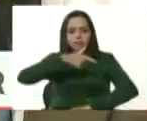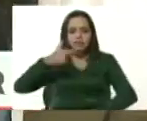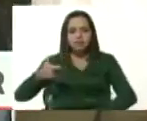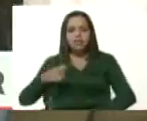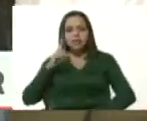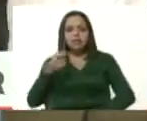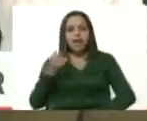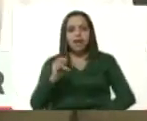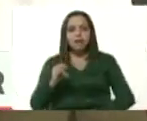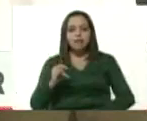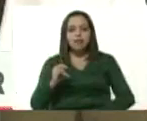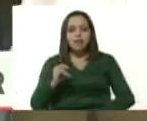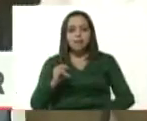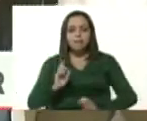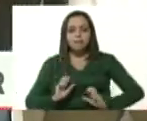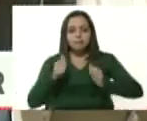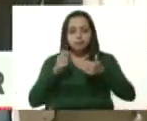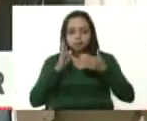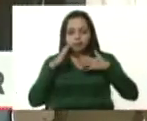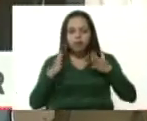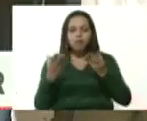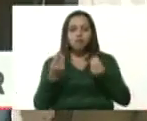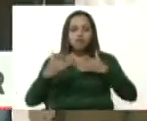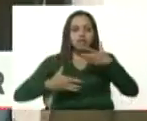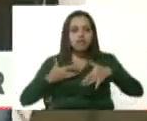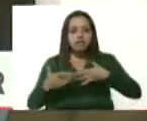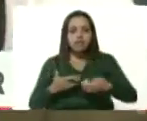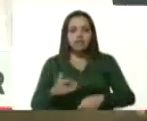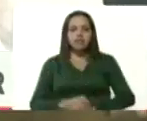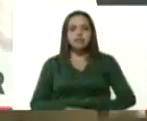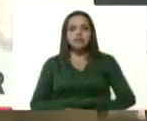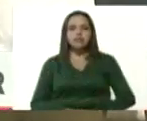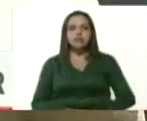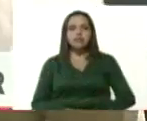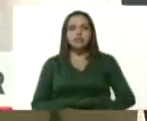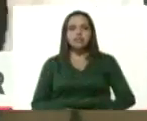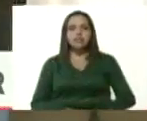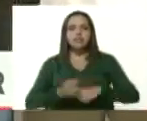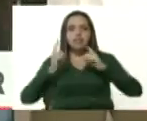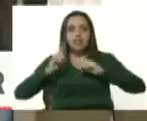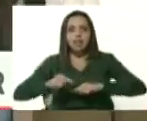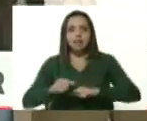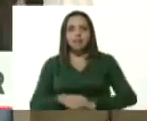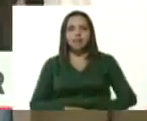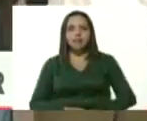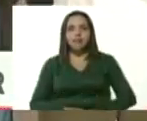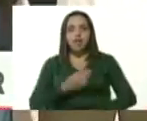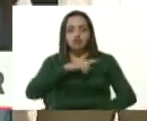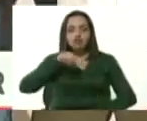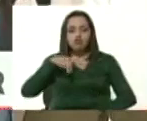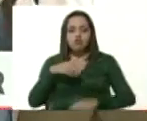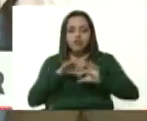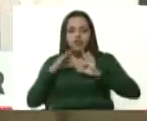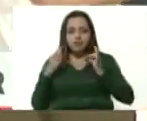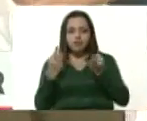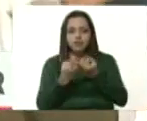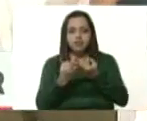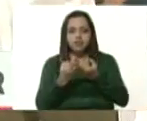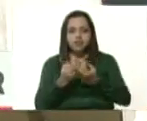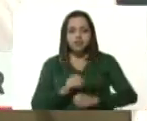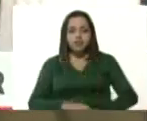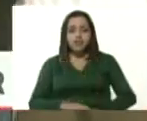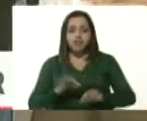van a activar muchas cosas aquí, presidente. Y sobre todo, nuestra familia, la familia del